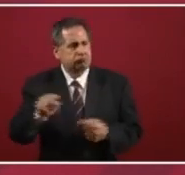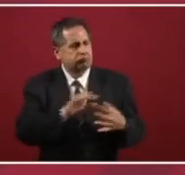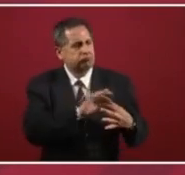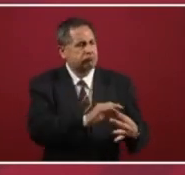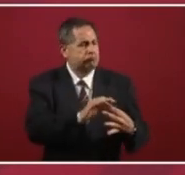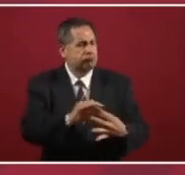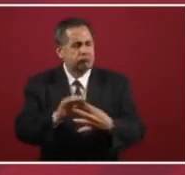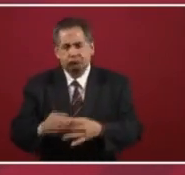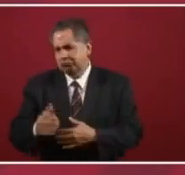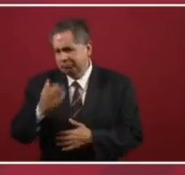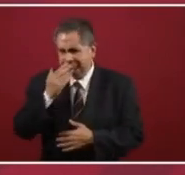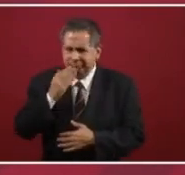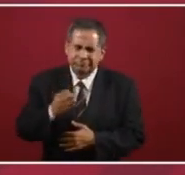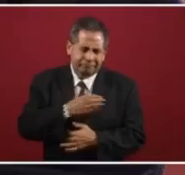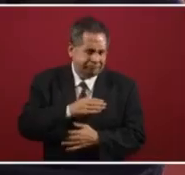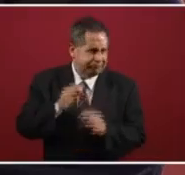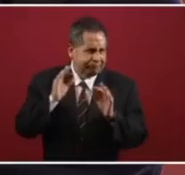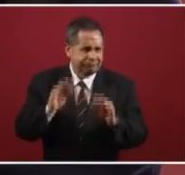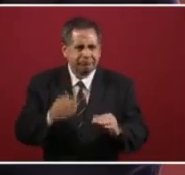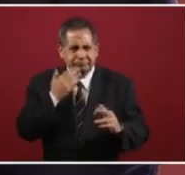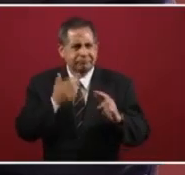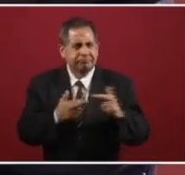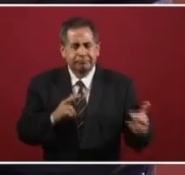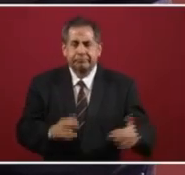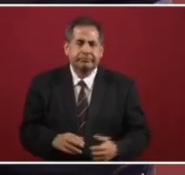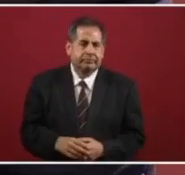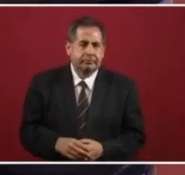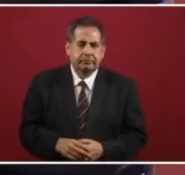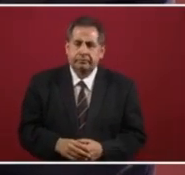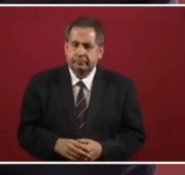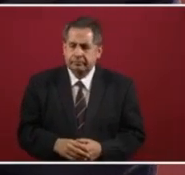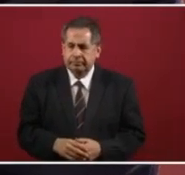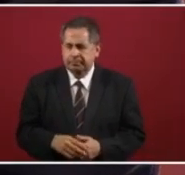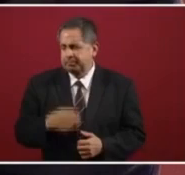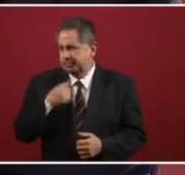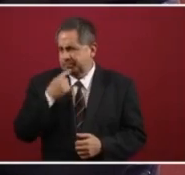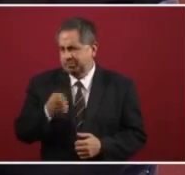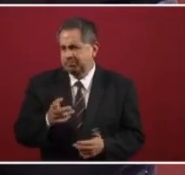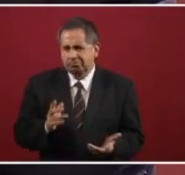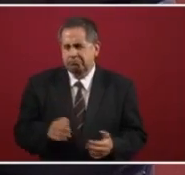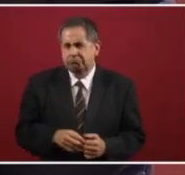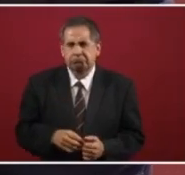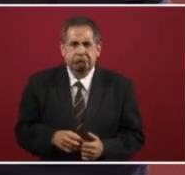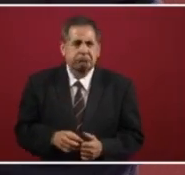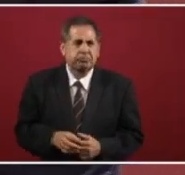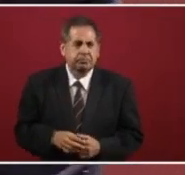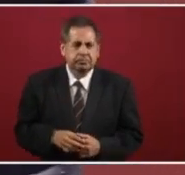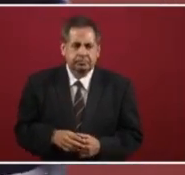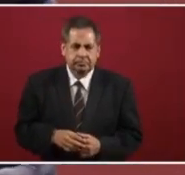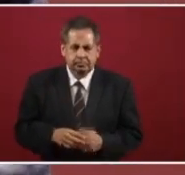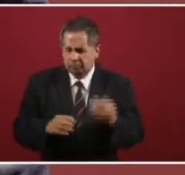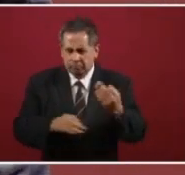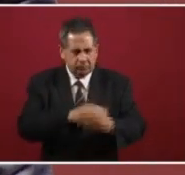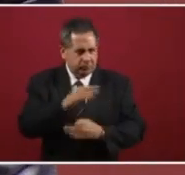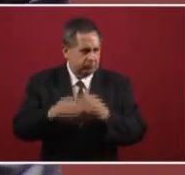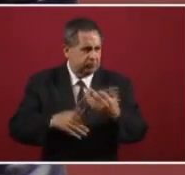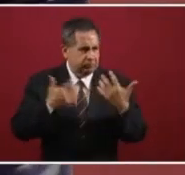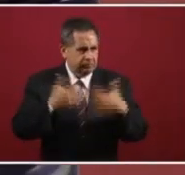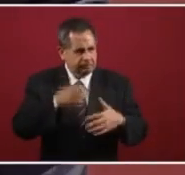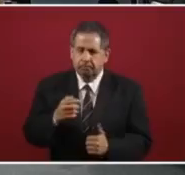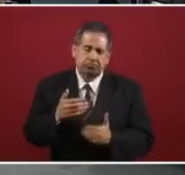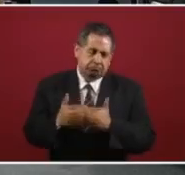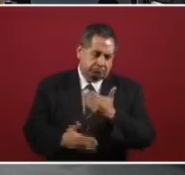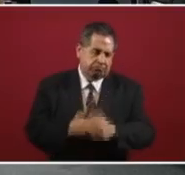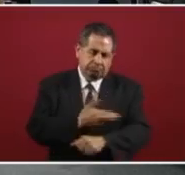buena la relación. Yo les diría que con todos los